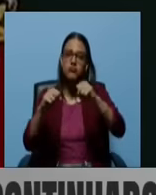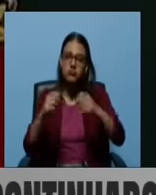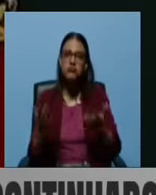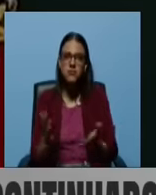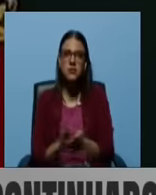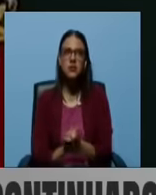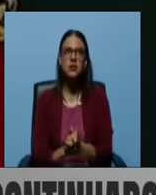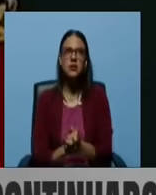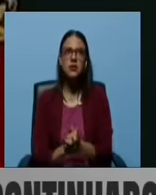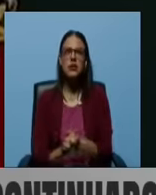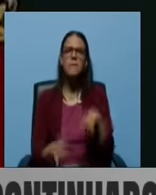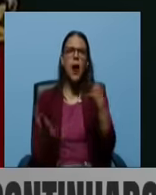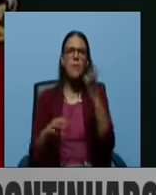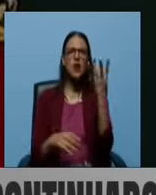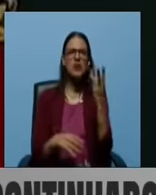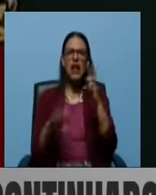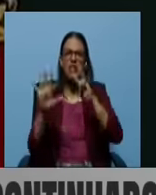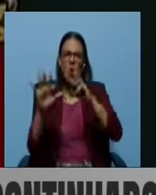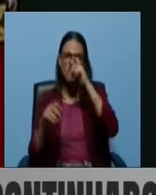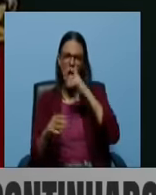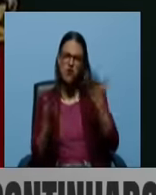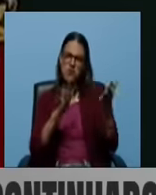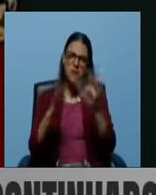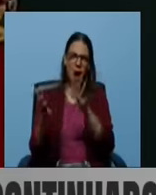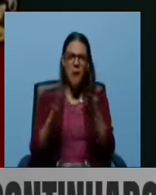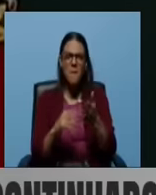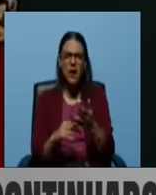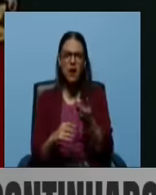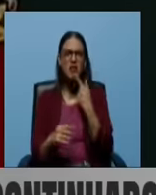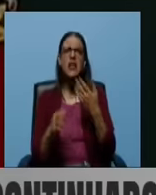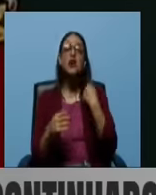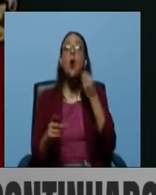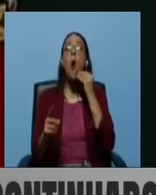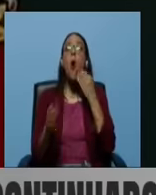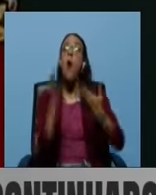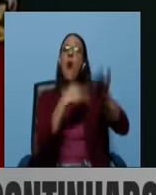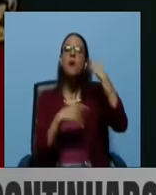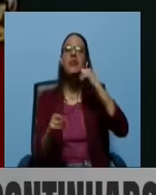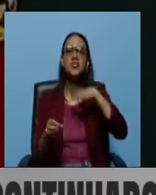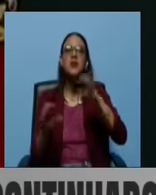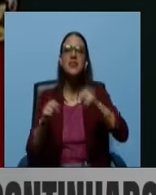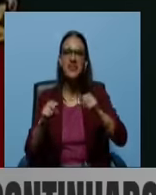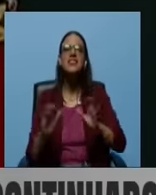Sí, 38 años. Dijeron por ahí un carajito.